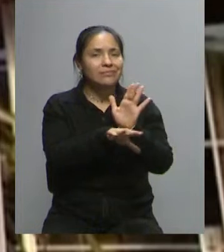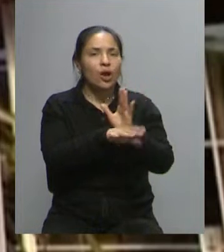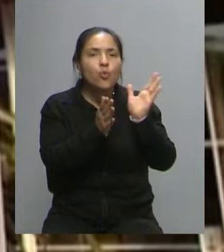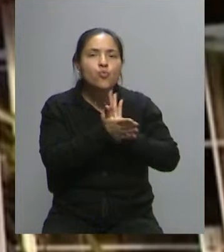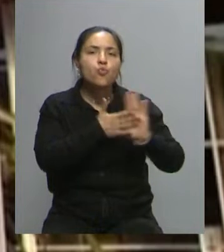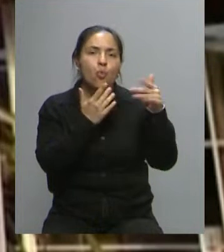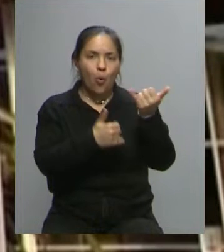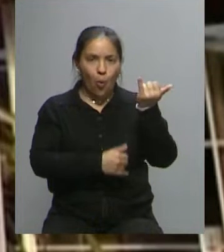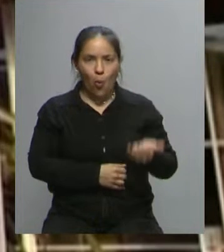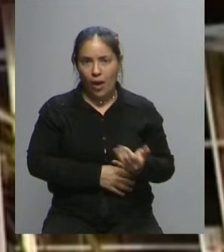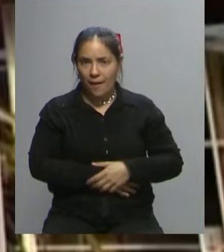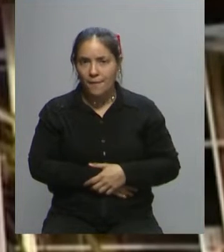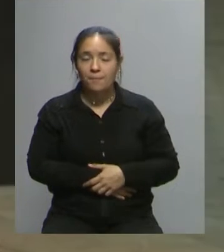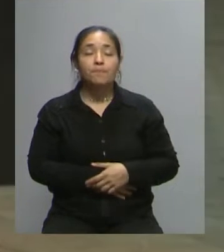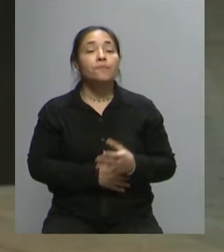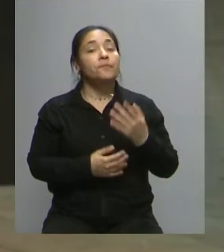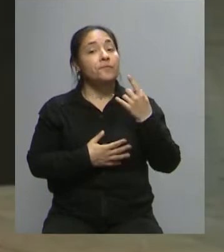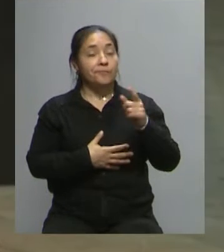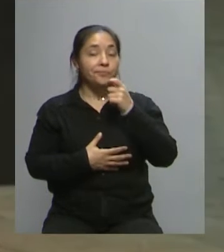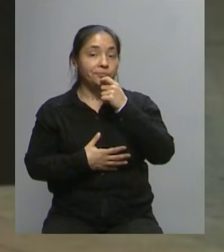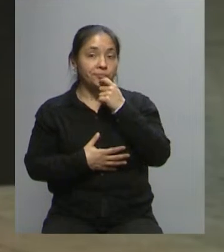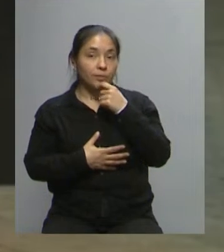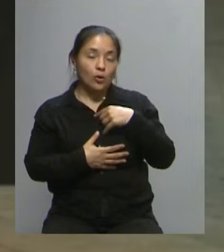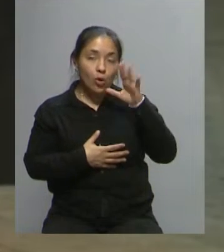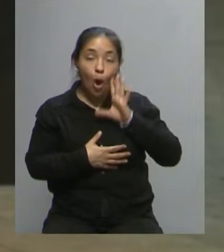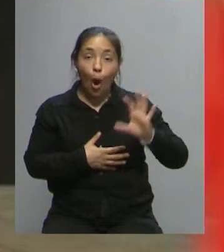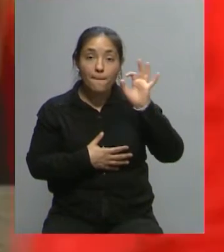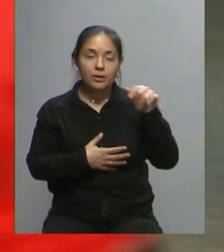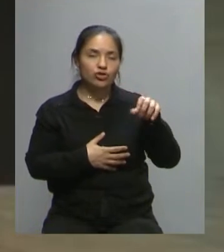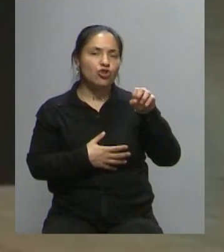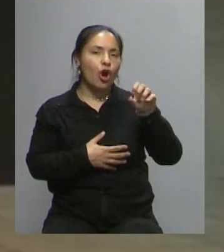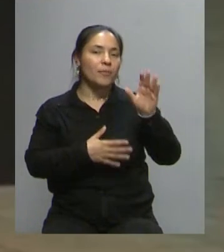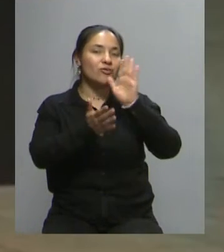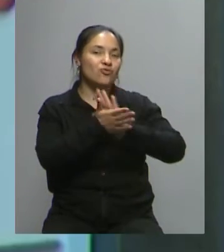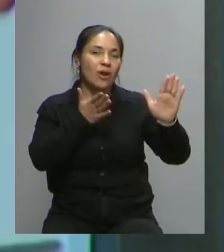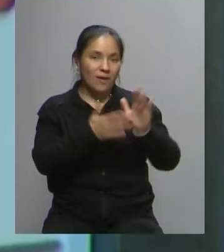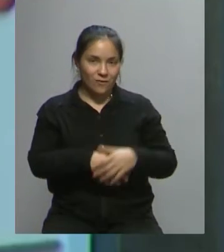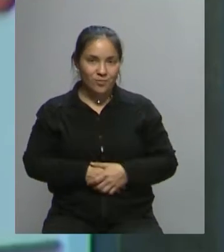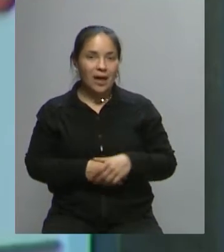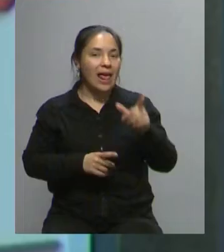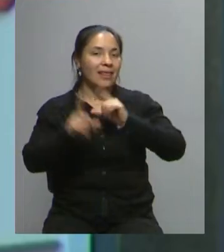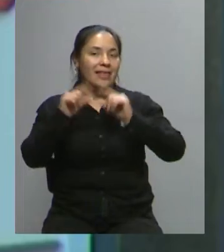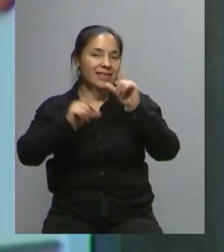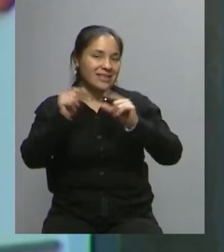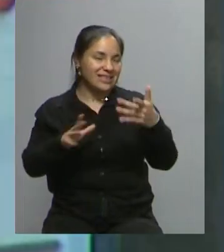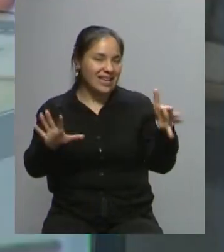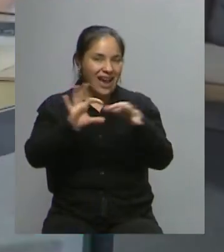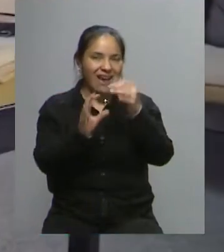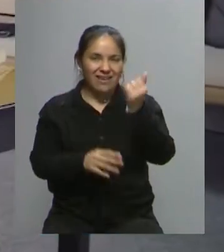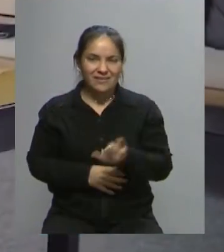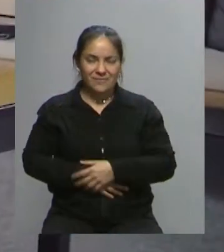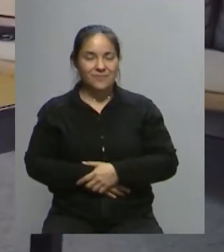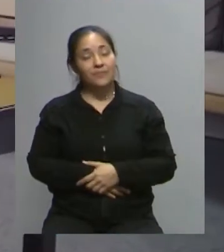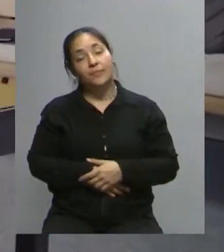de la estadística. Pero más allá de eso, cuando no, opino que es un nombre nuevo de moda para la estadística. Y así como